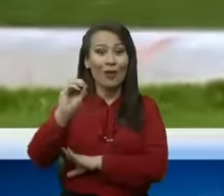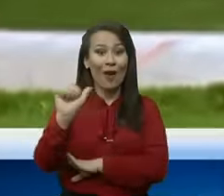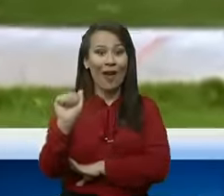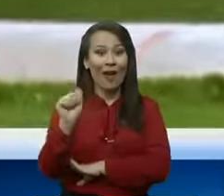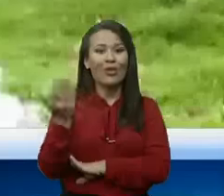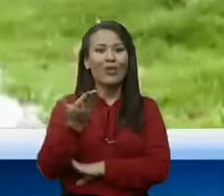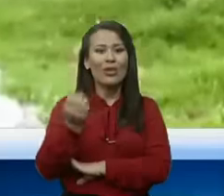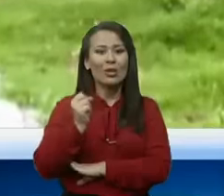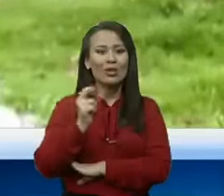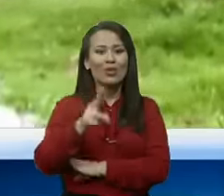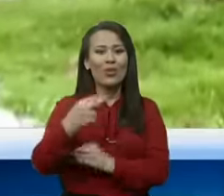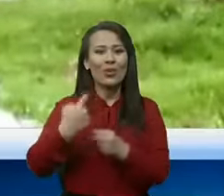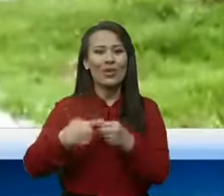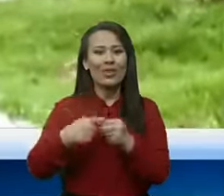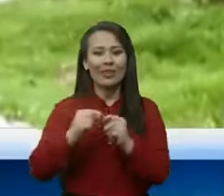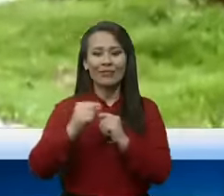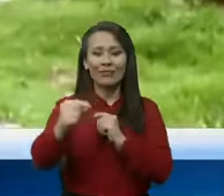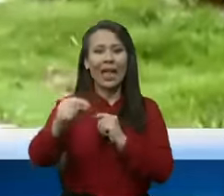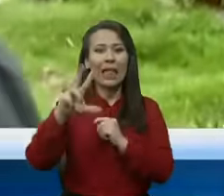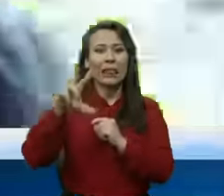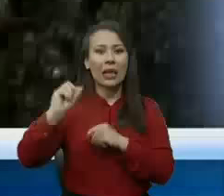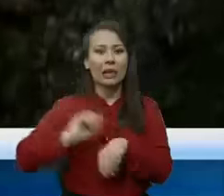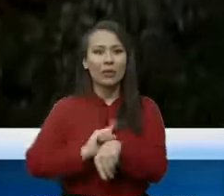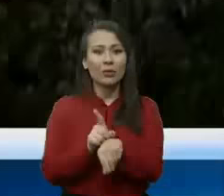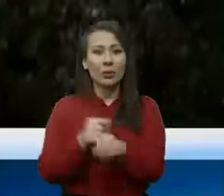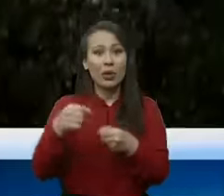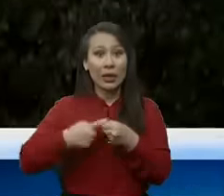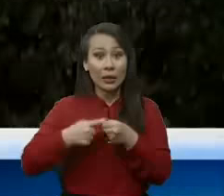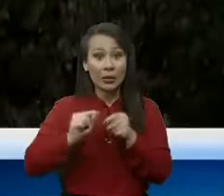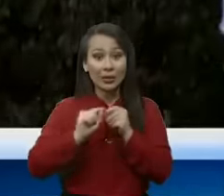ciudad de Quito Aproximadamente a 30